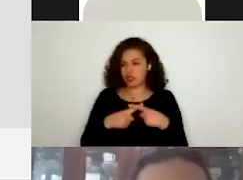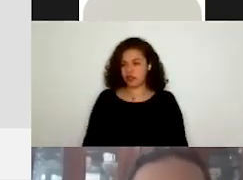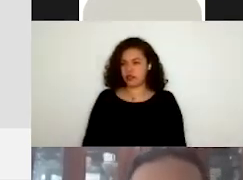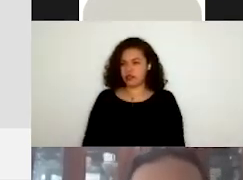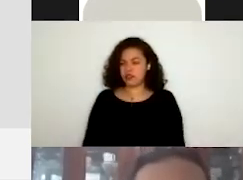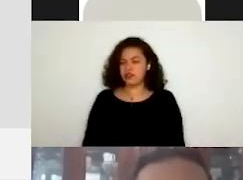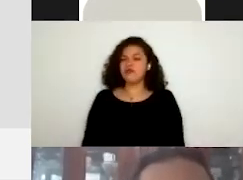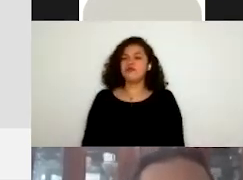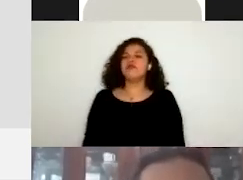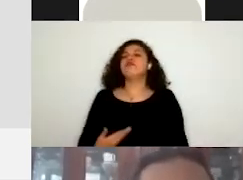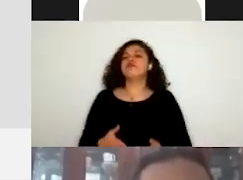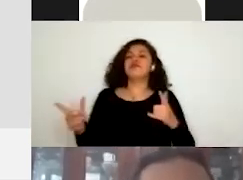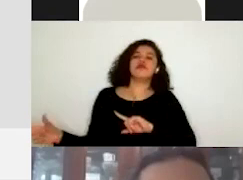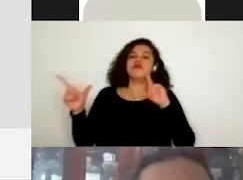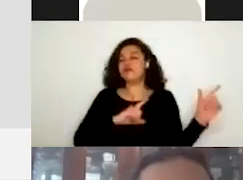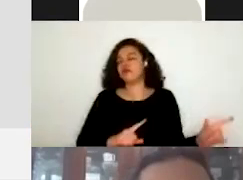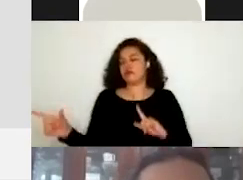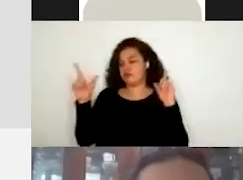Vamos a saltarnos varias